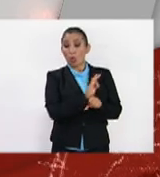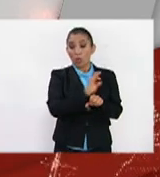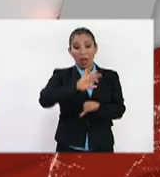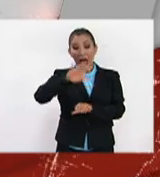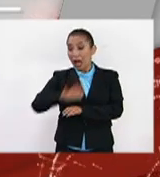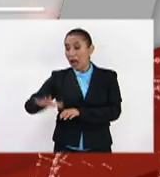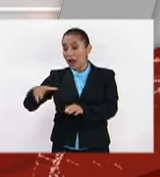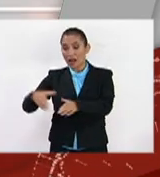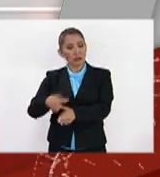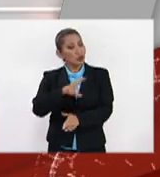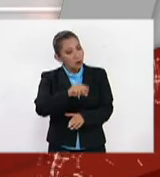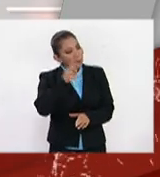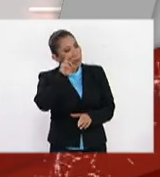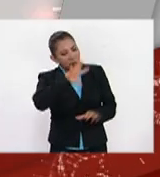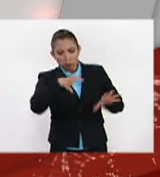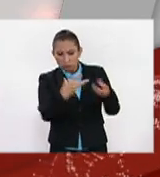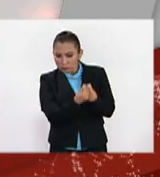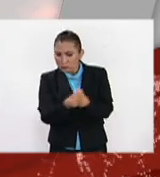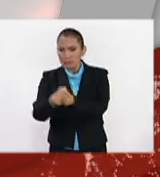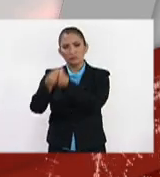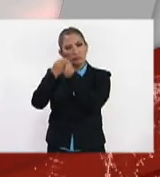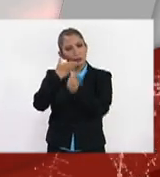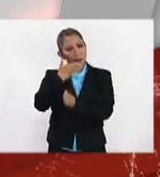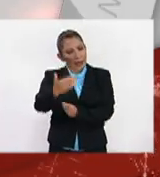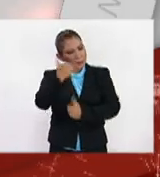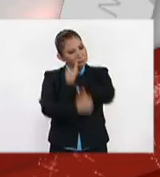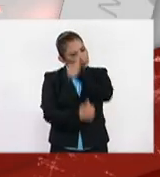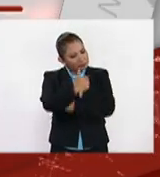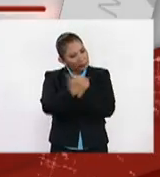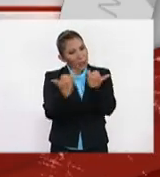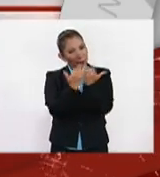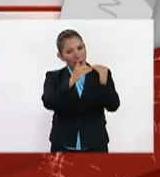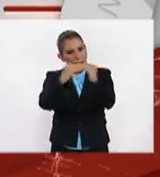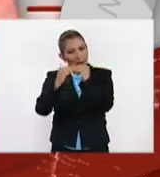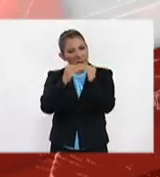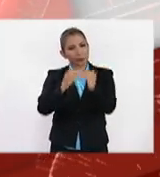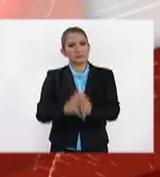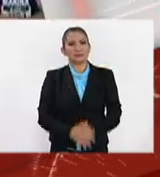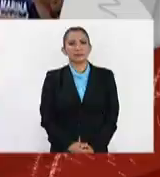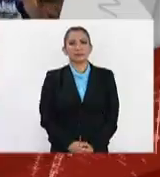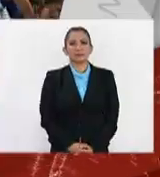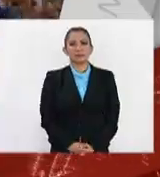sectores, sino más bien vayamos todos juntos en condiciones de competitividad y complementariedad.